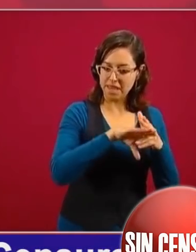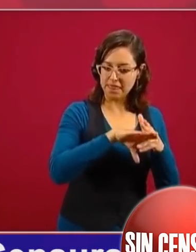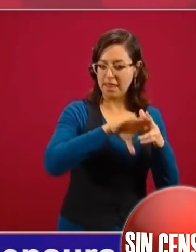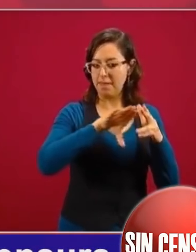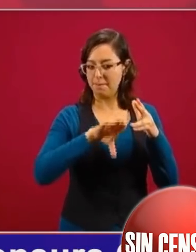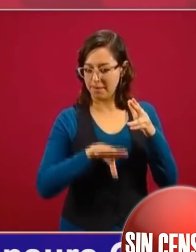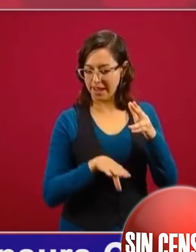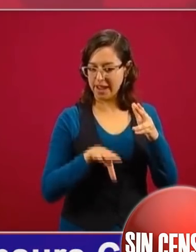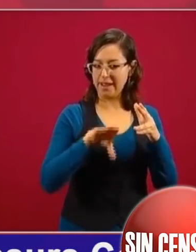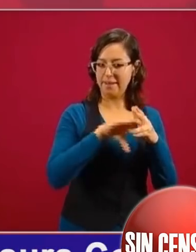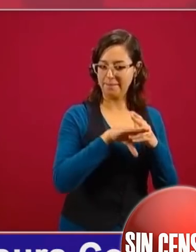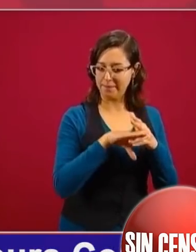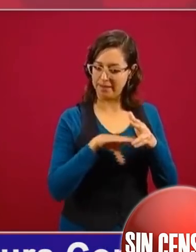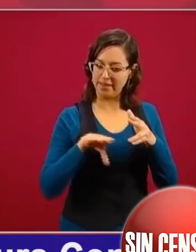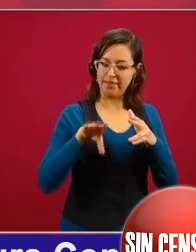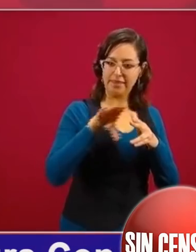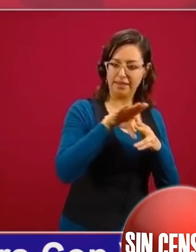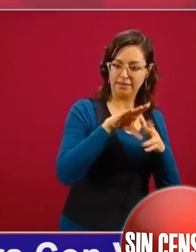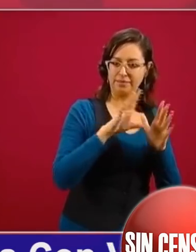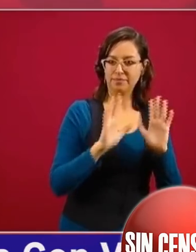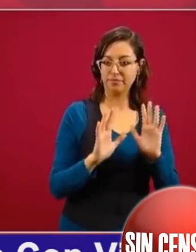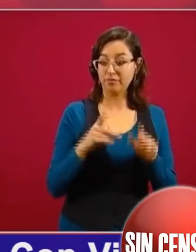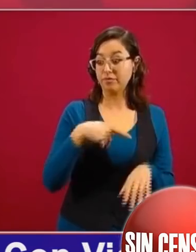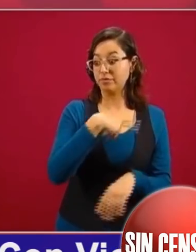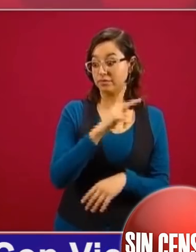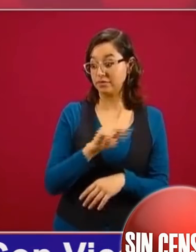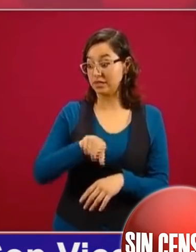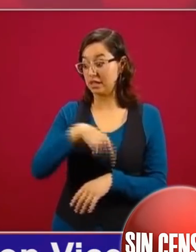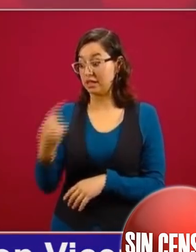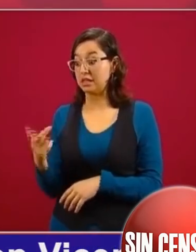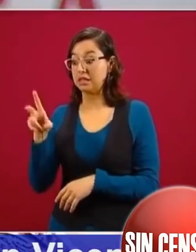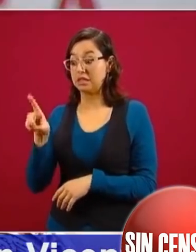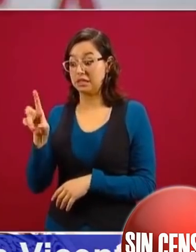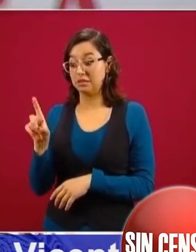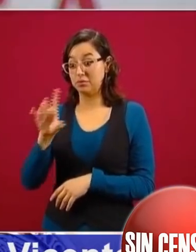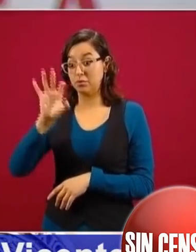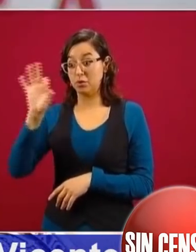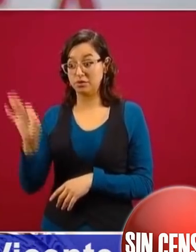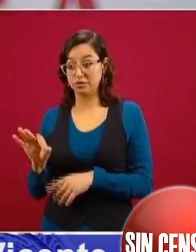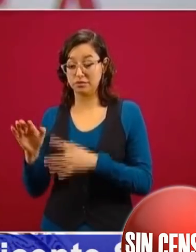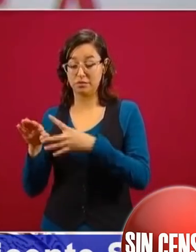Esa es de la clase media alta y alta.